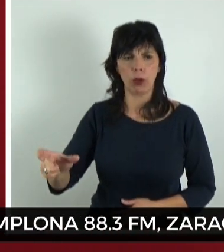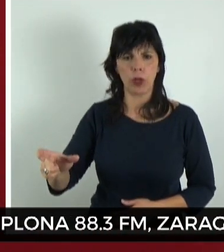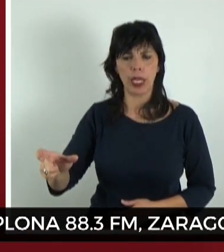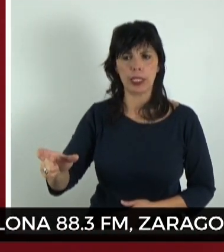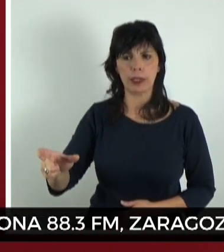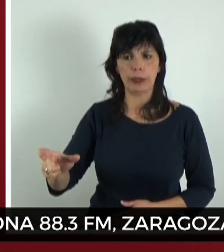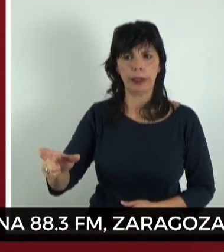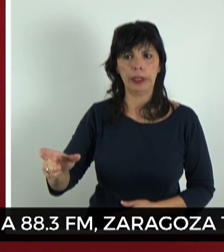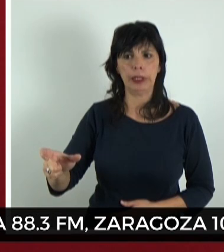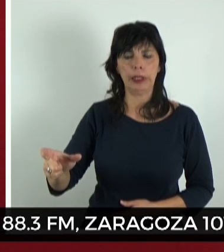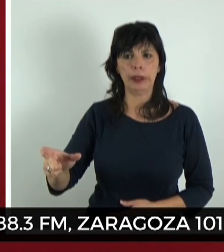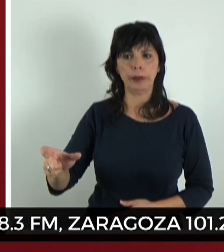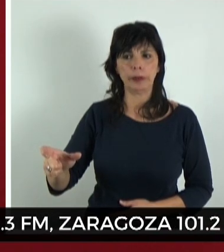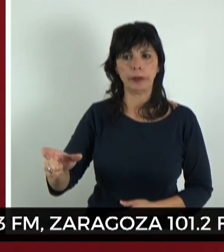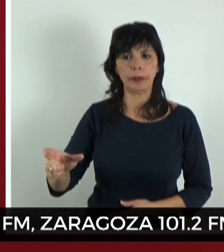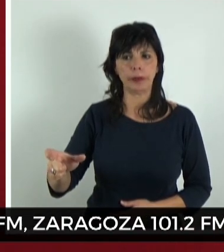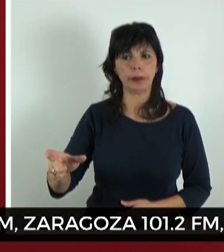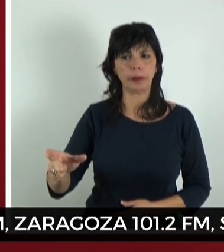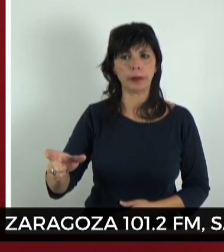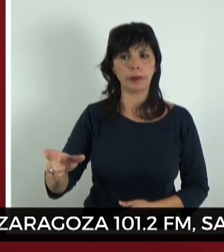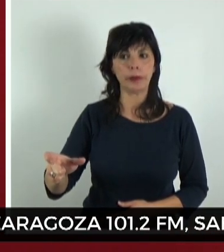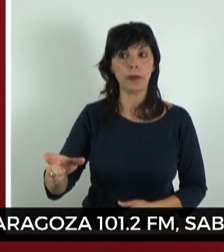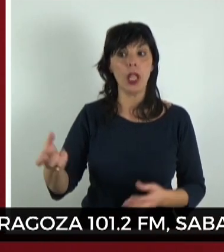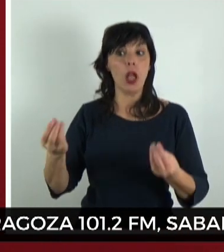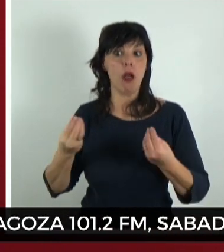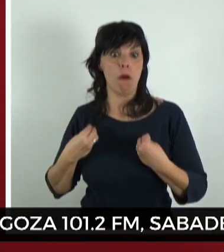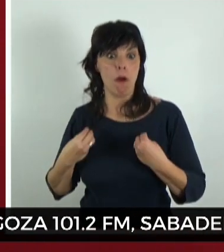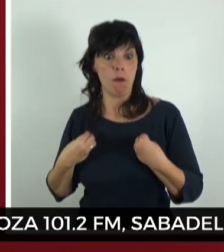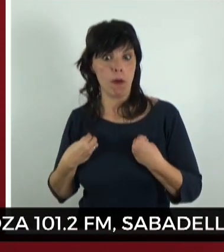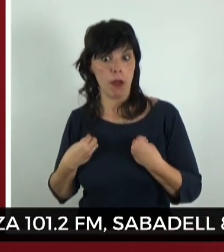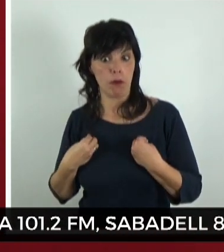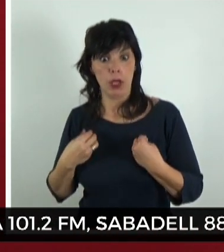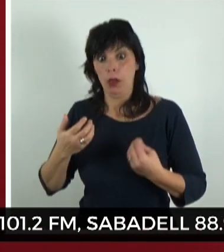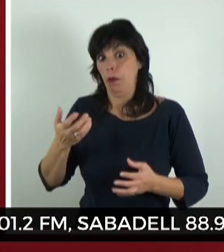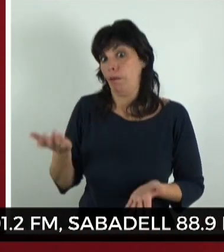pero no sobre aquellos que han resucitado.